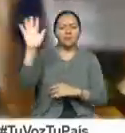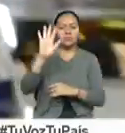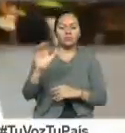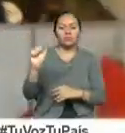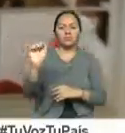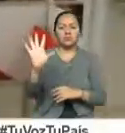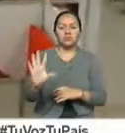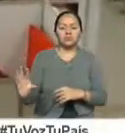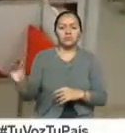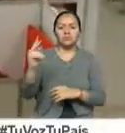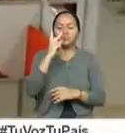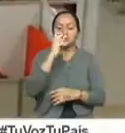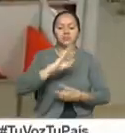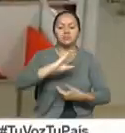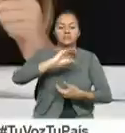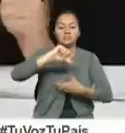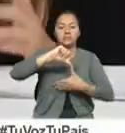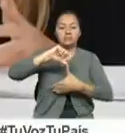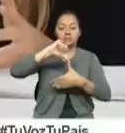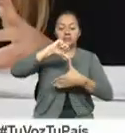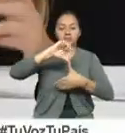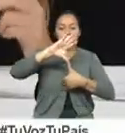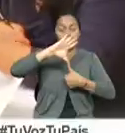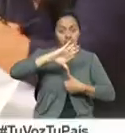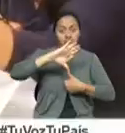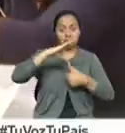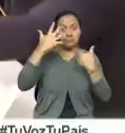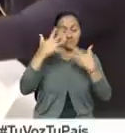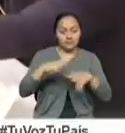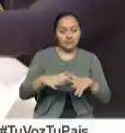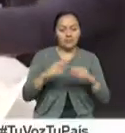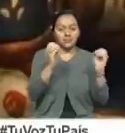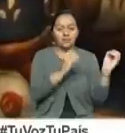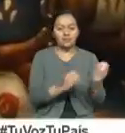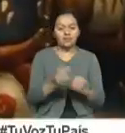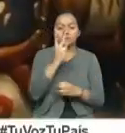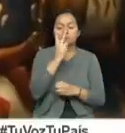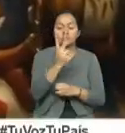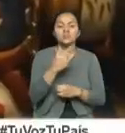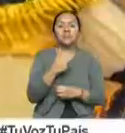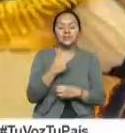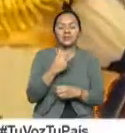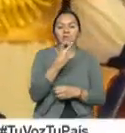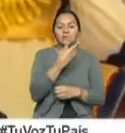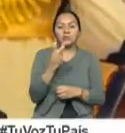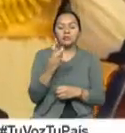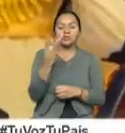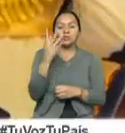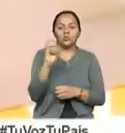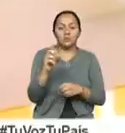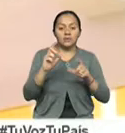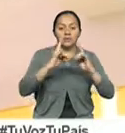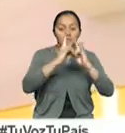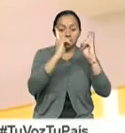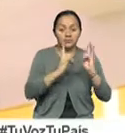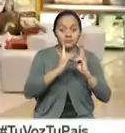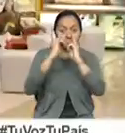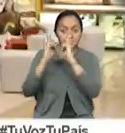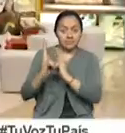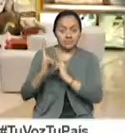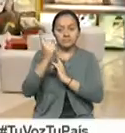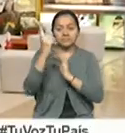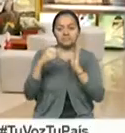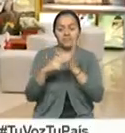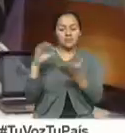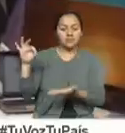asiáticos, centroamericanos y norteamericanos. Según los organizadores, hay 240 stands en los que 1,000